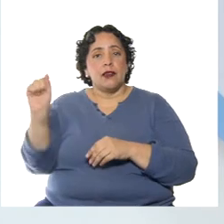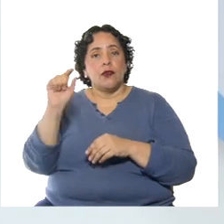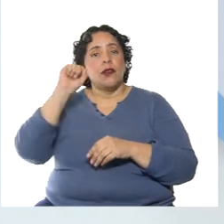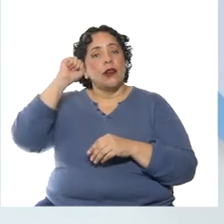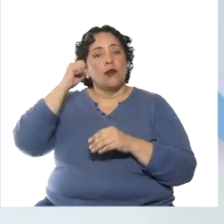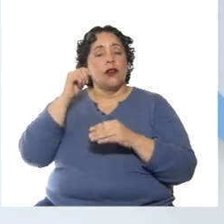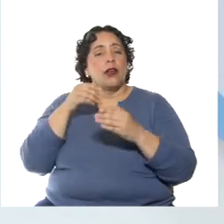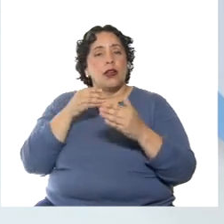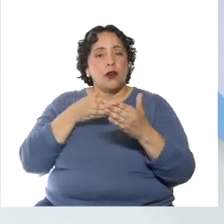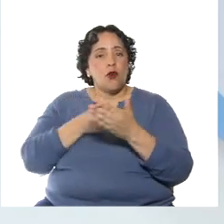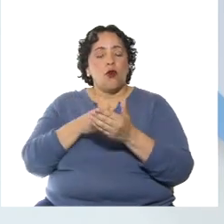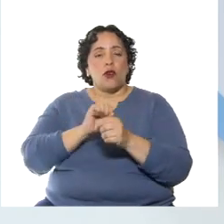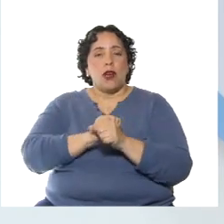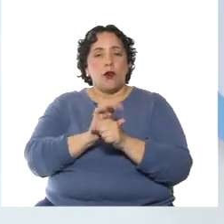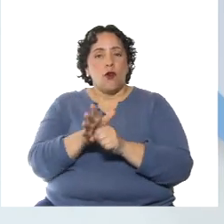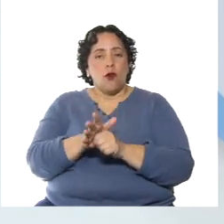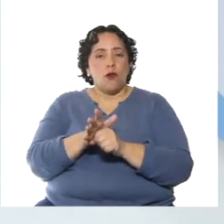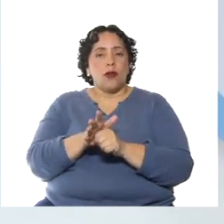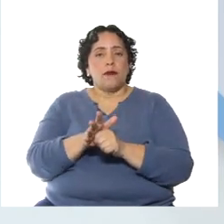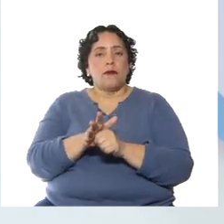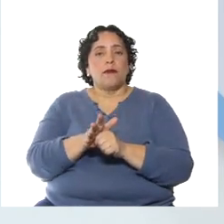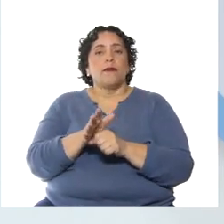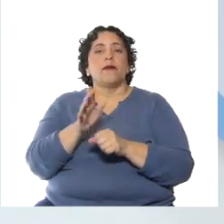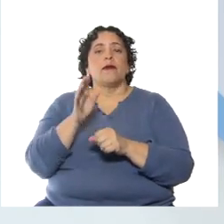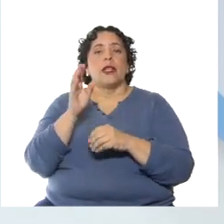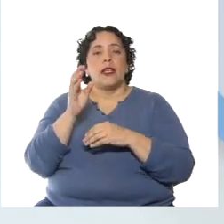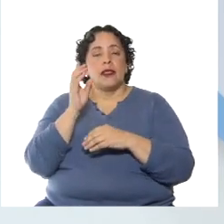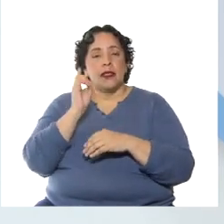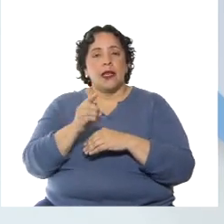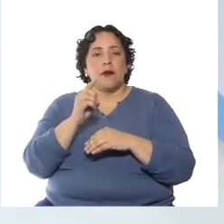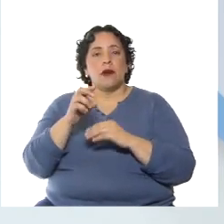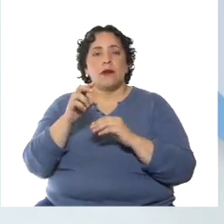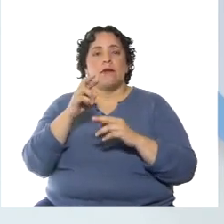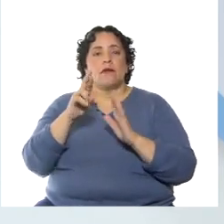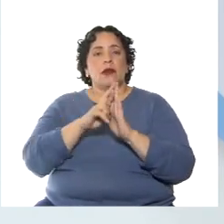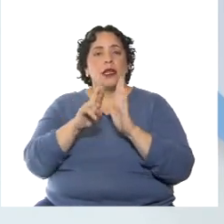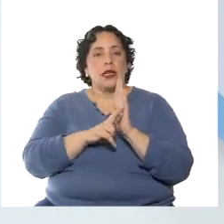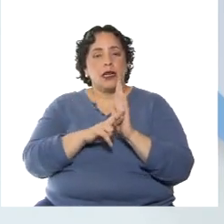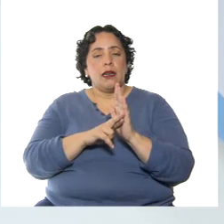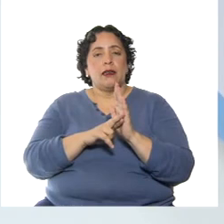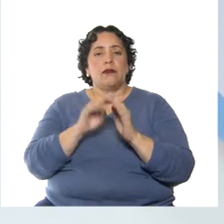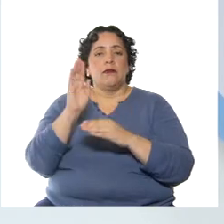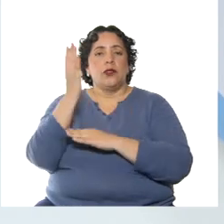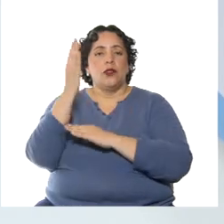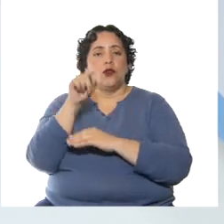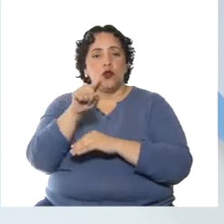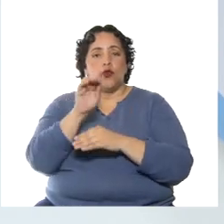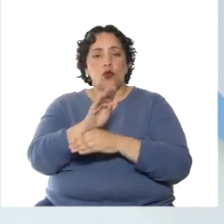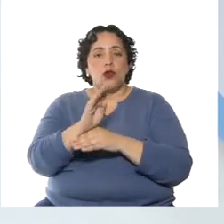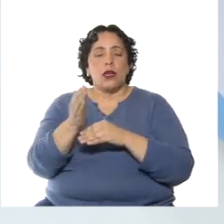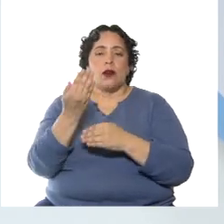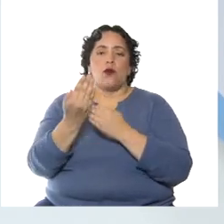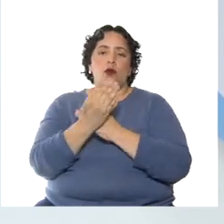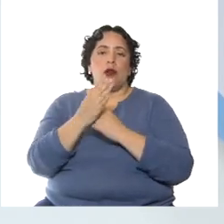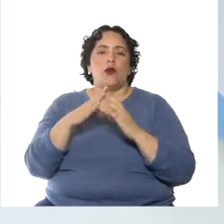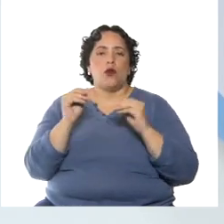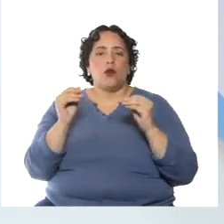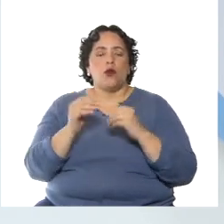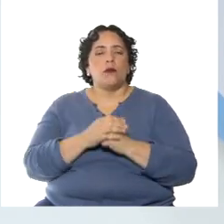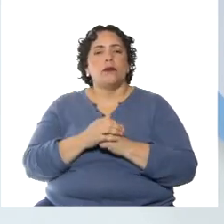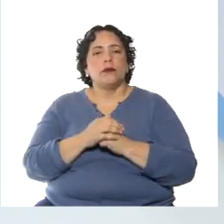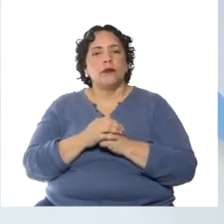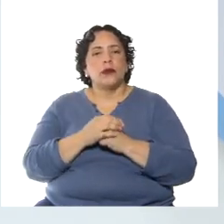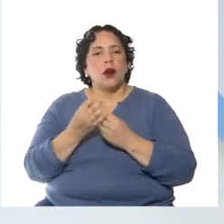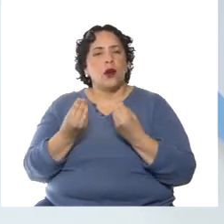debemos recordarles que aún seguimos en la batalla contra el COVID-19. Hay que acatar las reglas de bioseguridad. Así que si tú te cuidas, todos nos